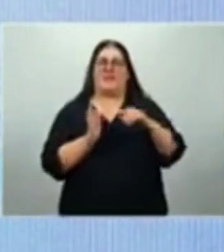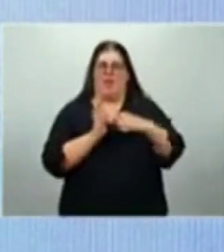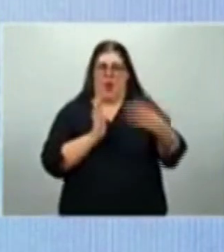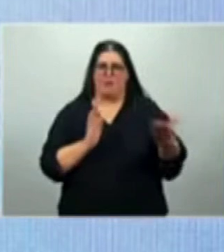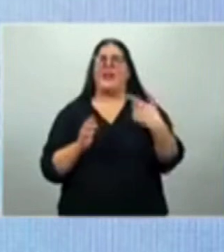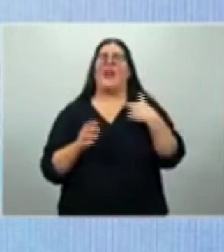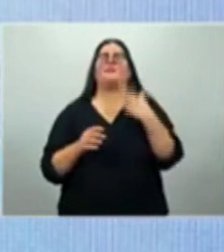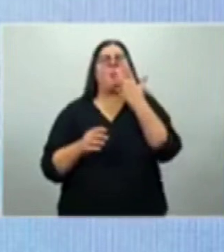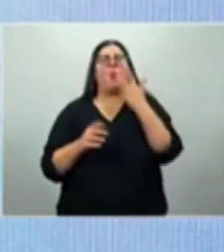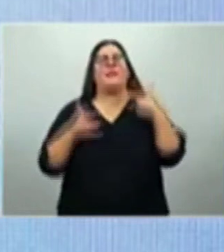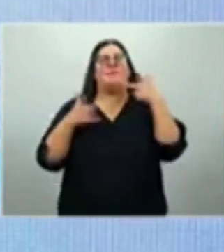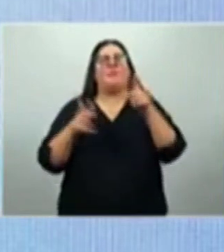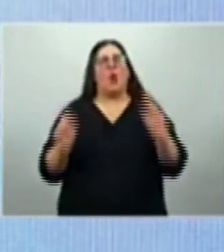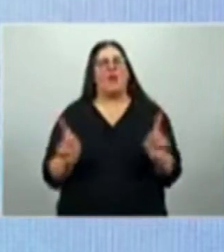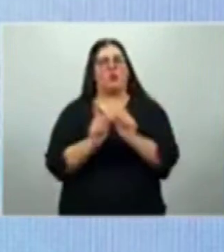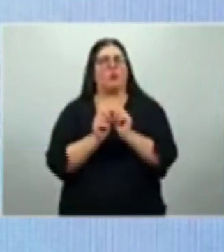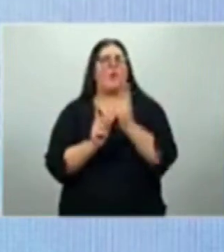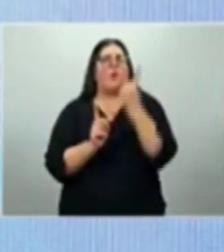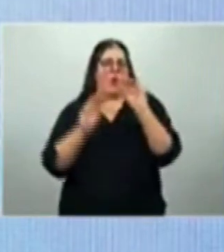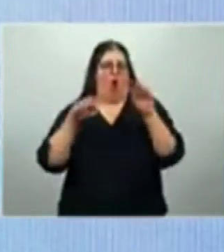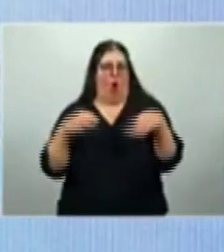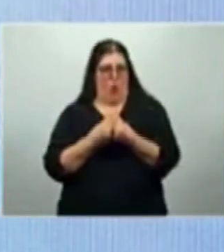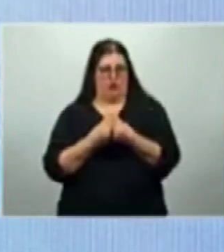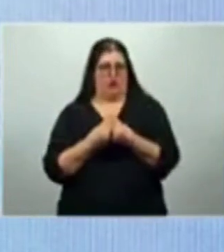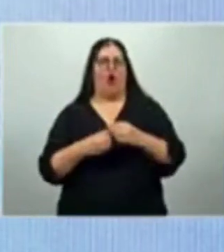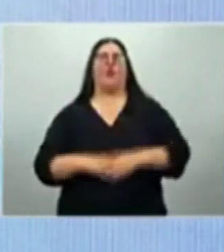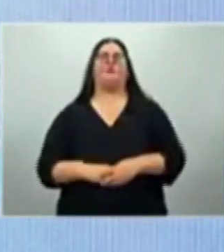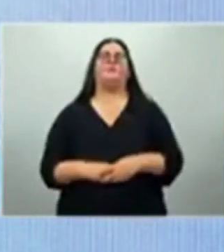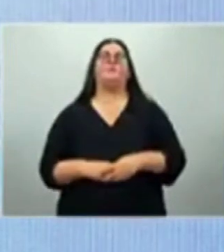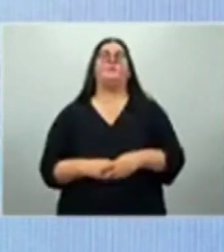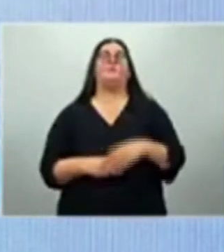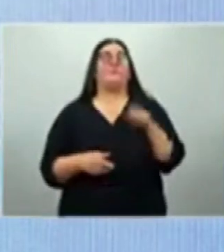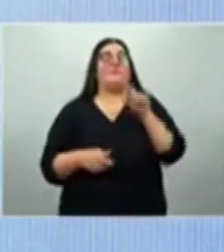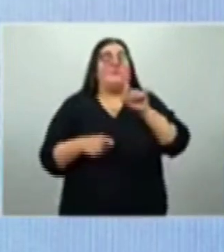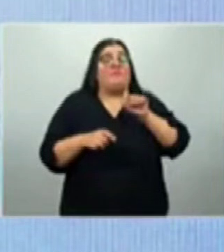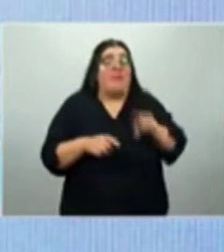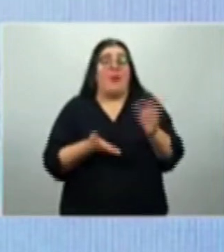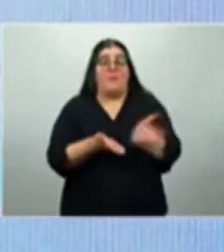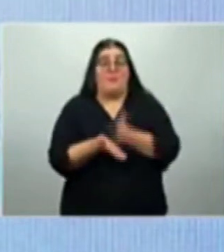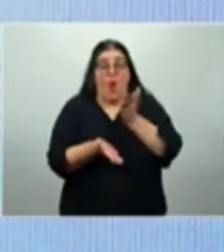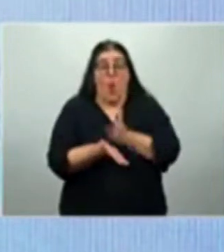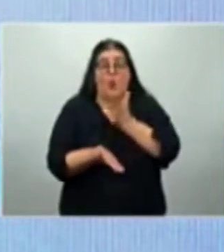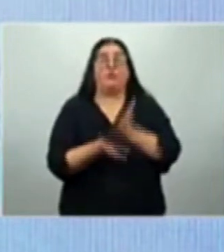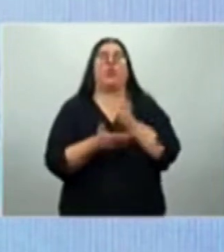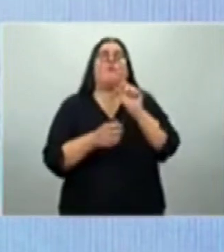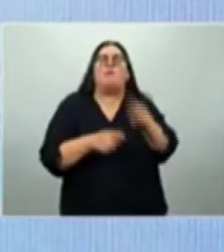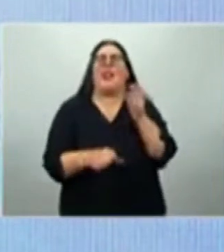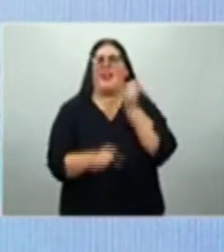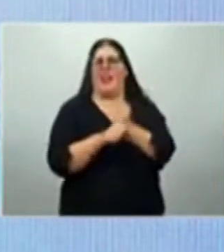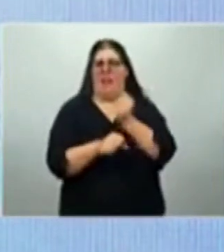que resumirlo en una sola conclusión, para la producción, para el